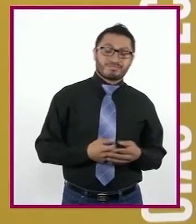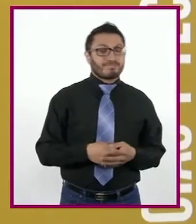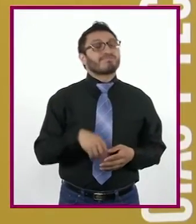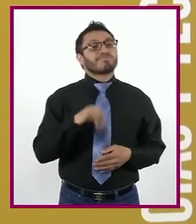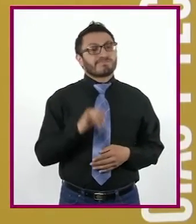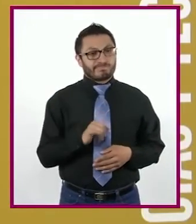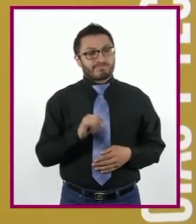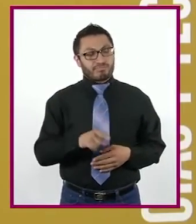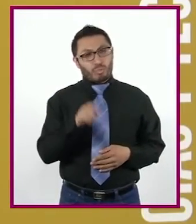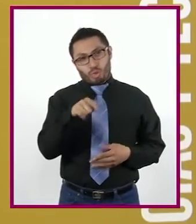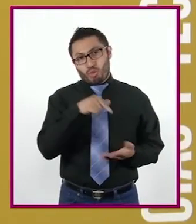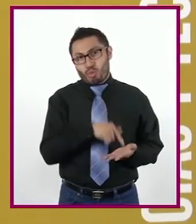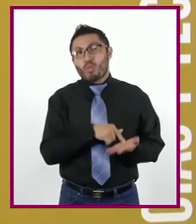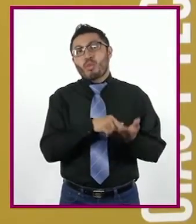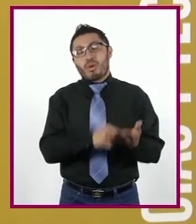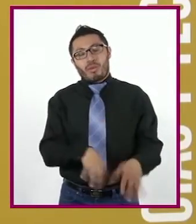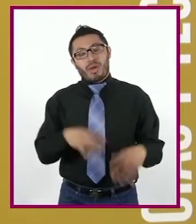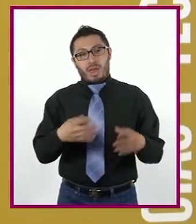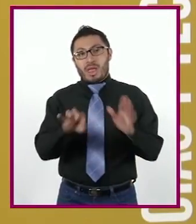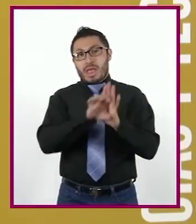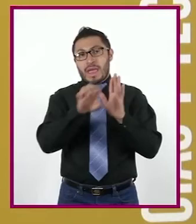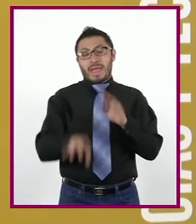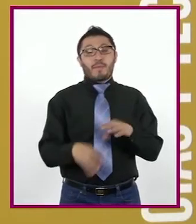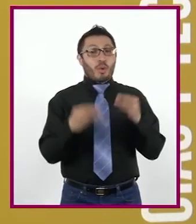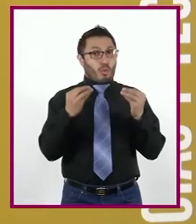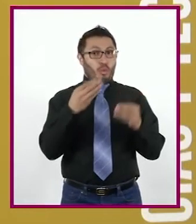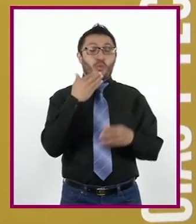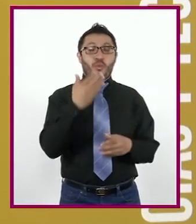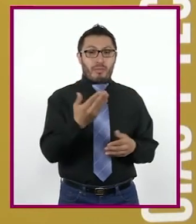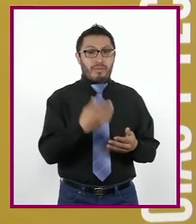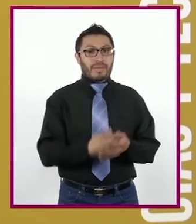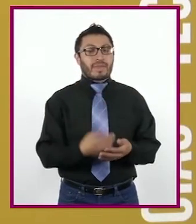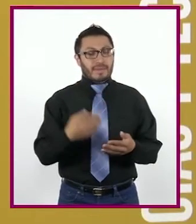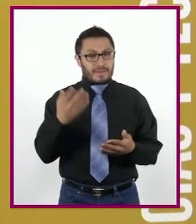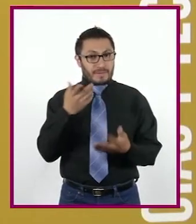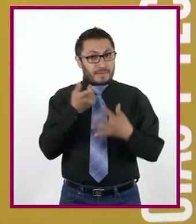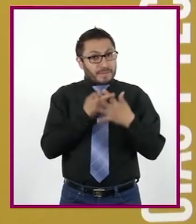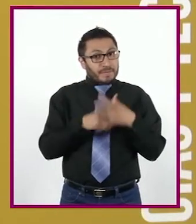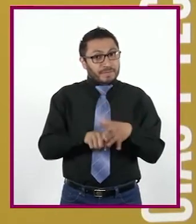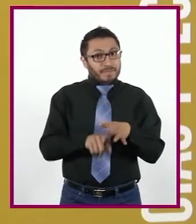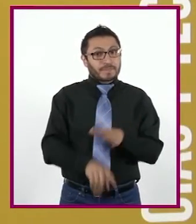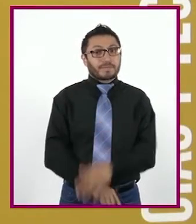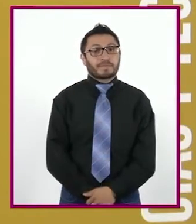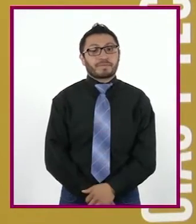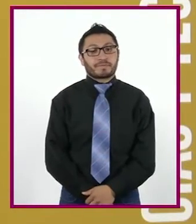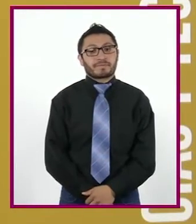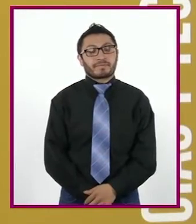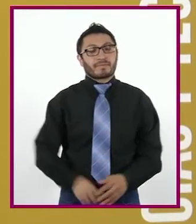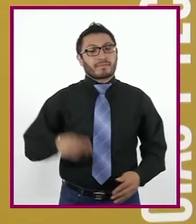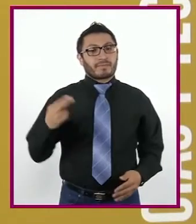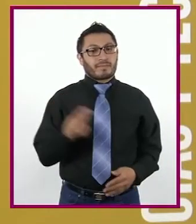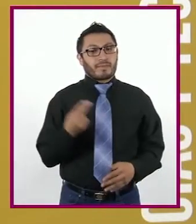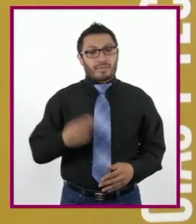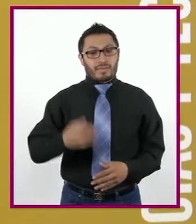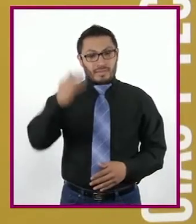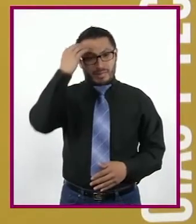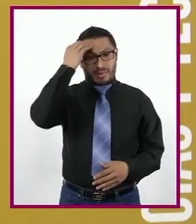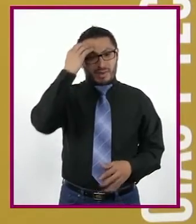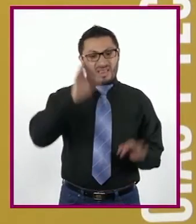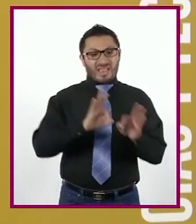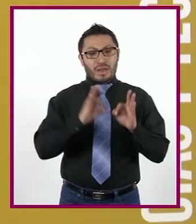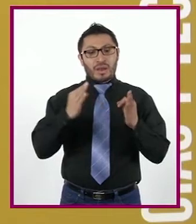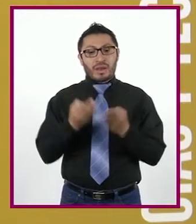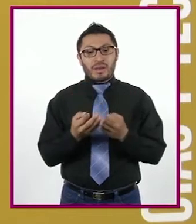hecho, has propuesto un muy buen ejemplo. Así que manos a la obra. Necesitamos conocer el